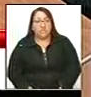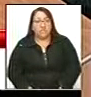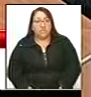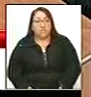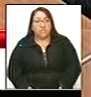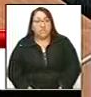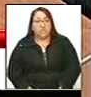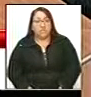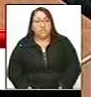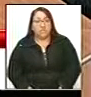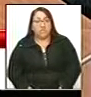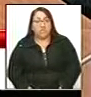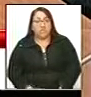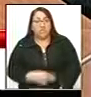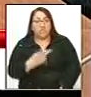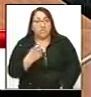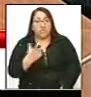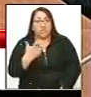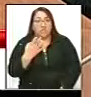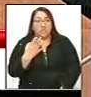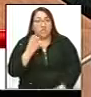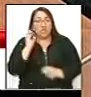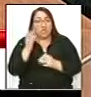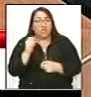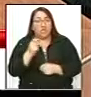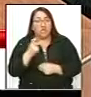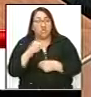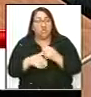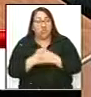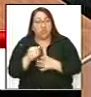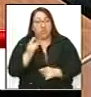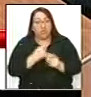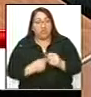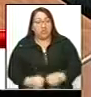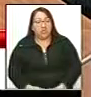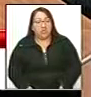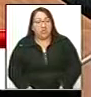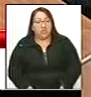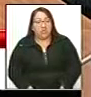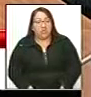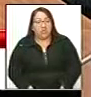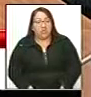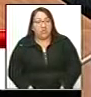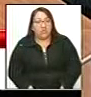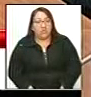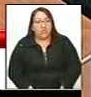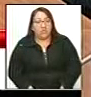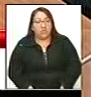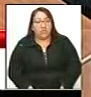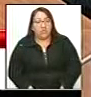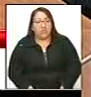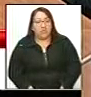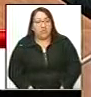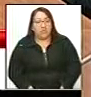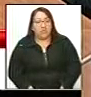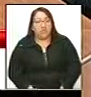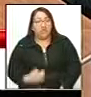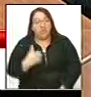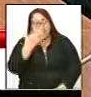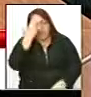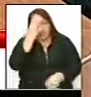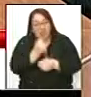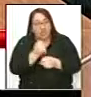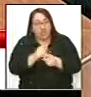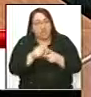234 charlas y a los consumidores 114. Si bien es una ardua labor a nivel nacional, es